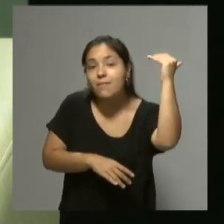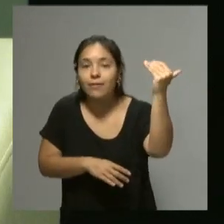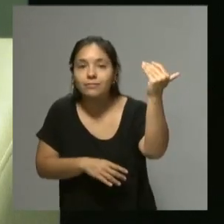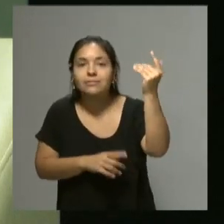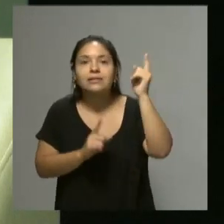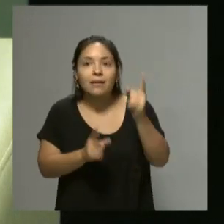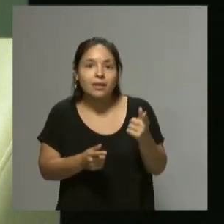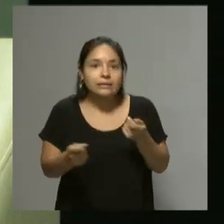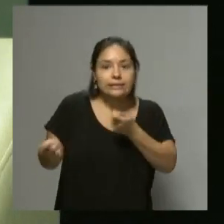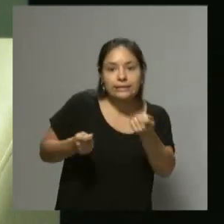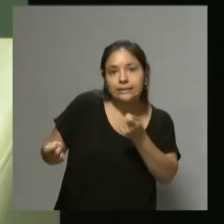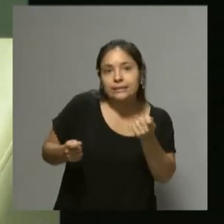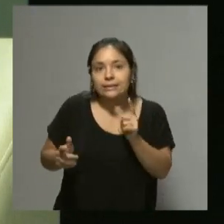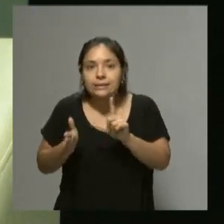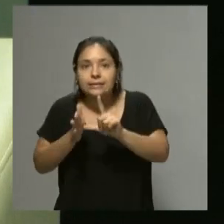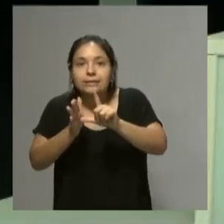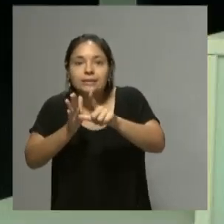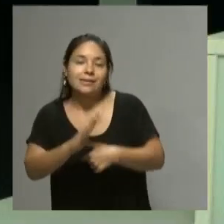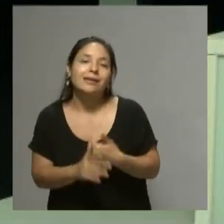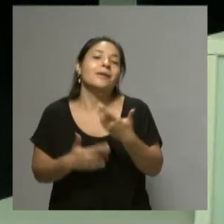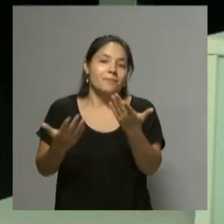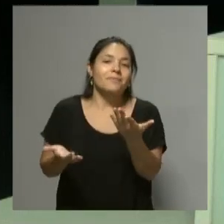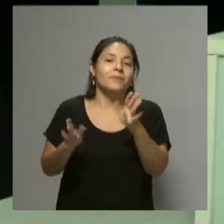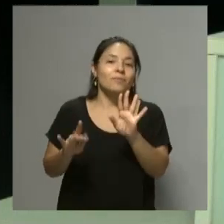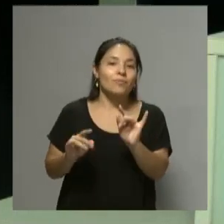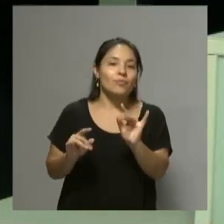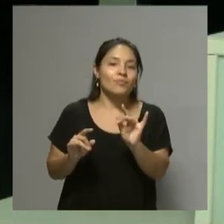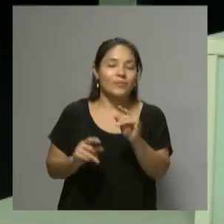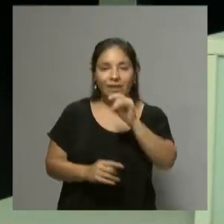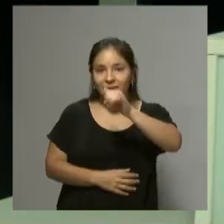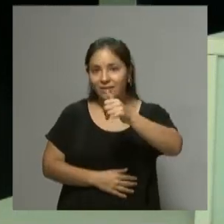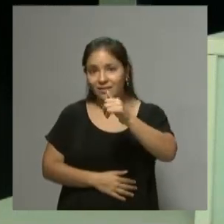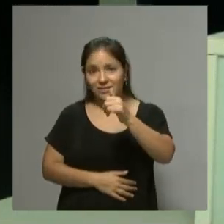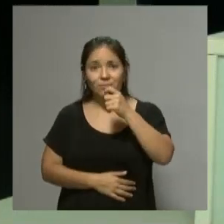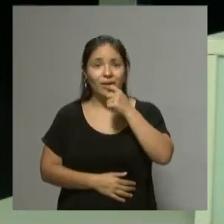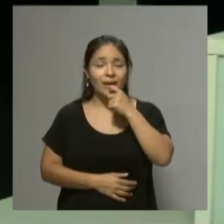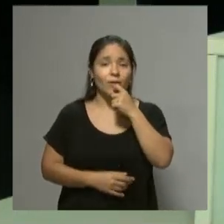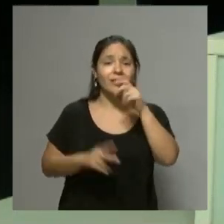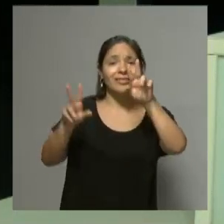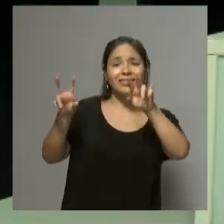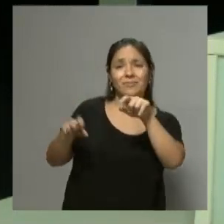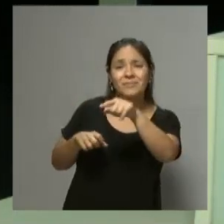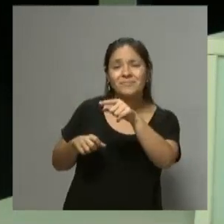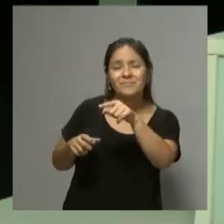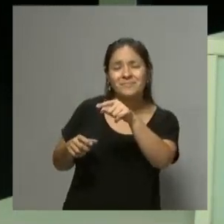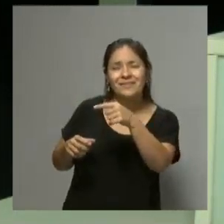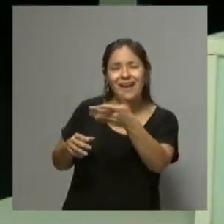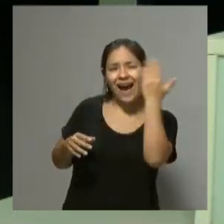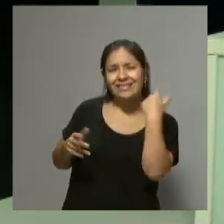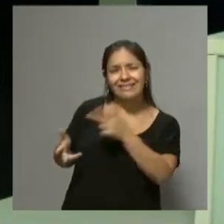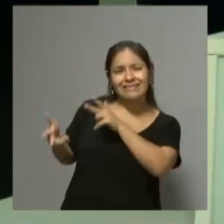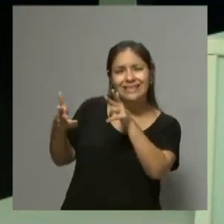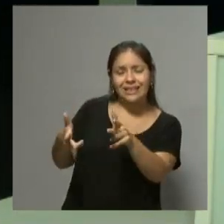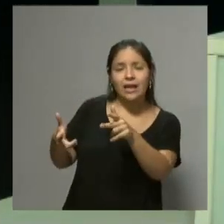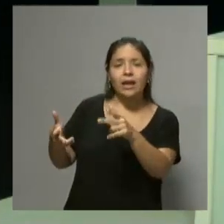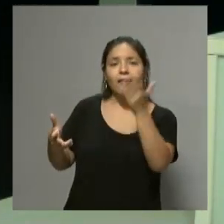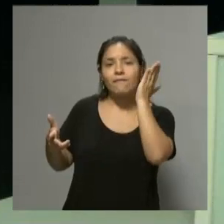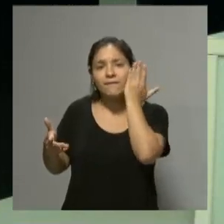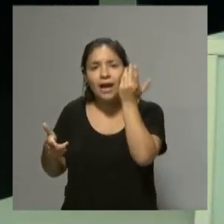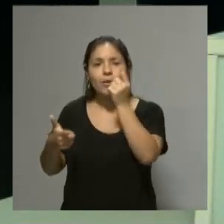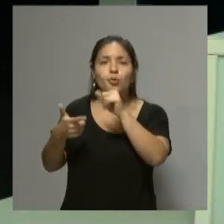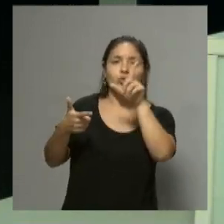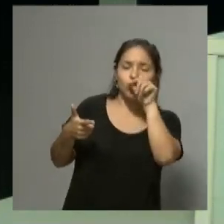hora de trabajar. Tenemos que estar conectados. Vos recién hacías referencia al tema de las redes son fundamentales. Digo, para que lo sepa que alguien que nos está